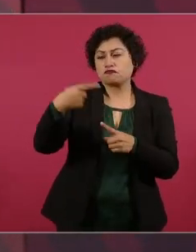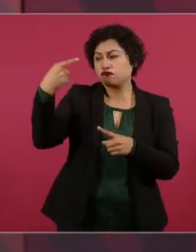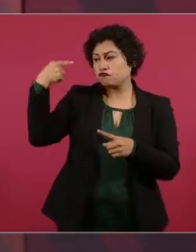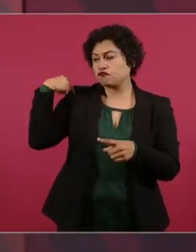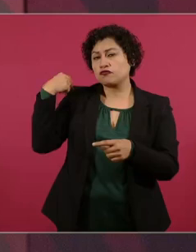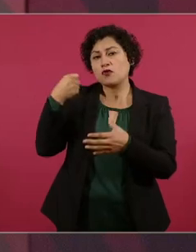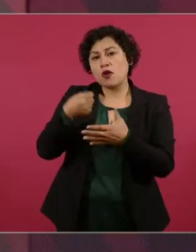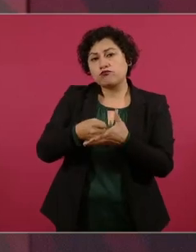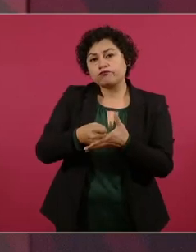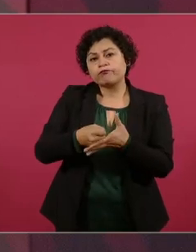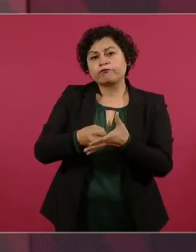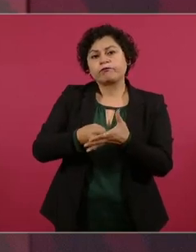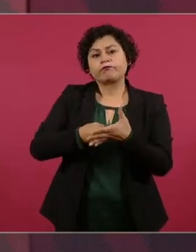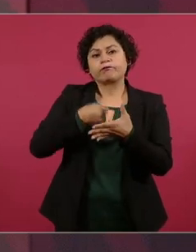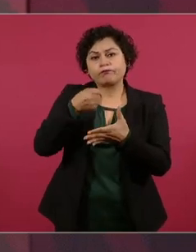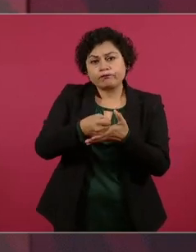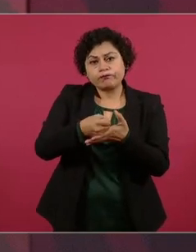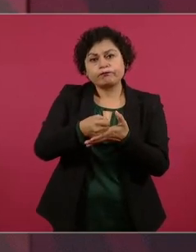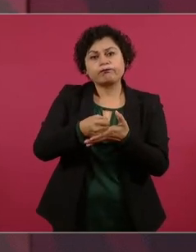décadas.